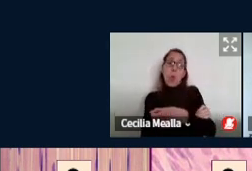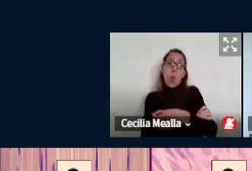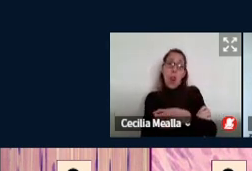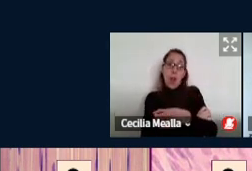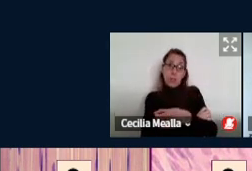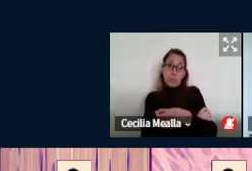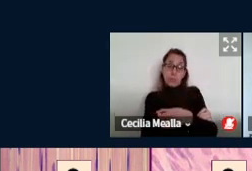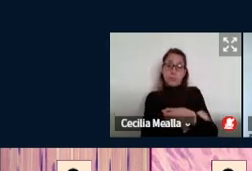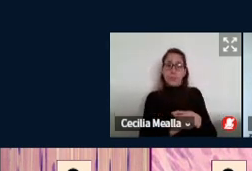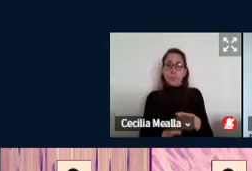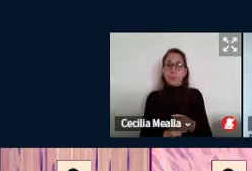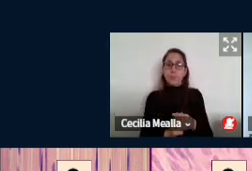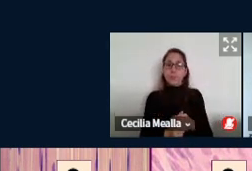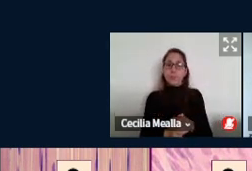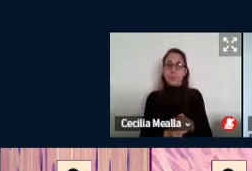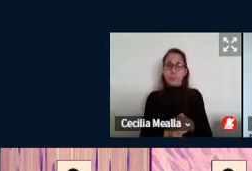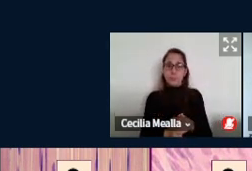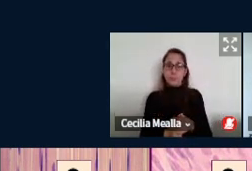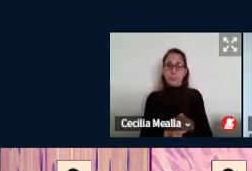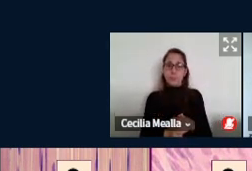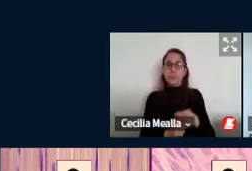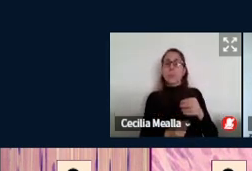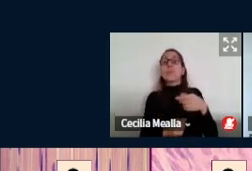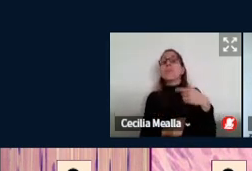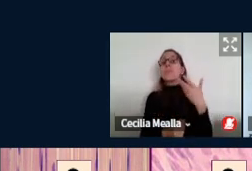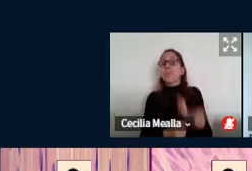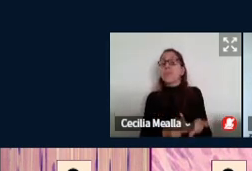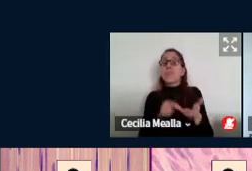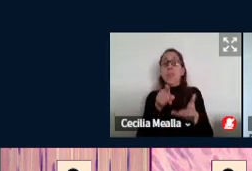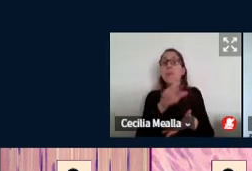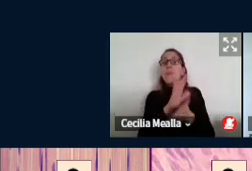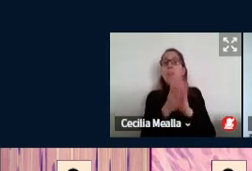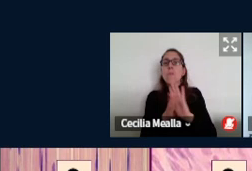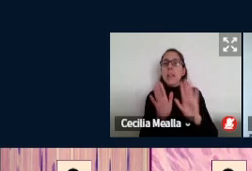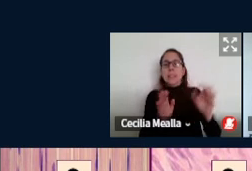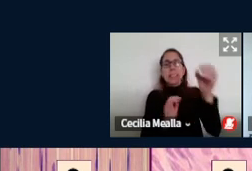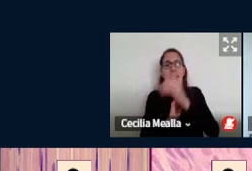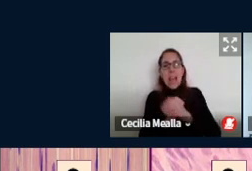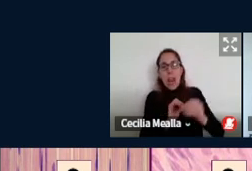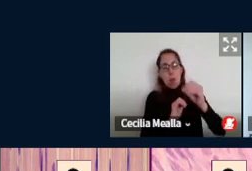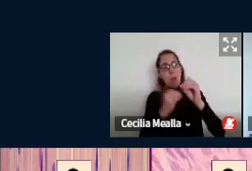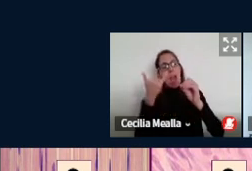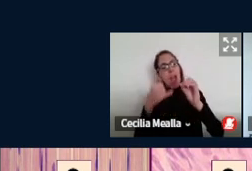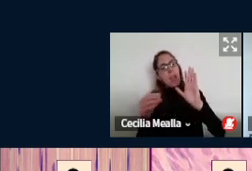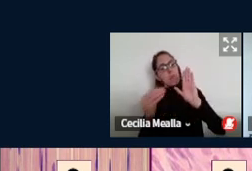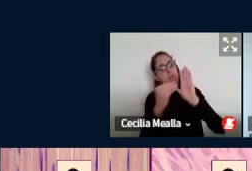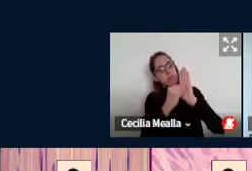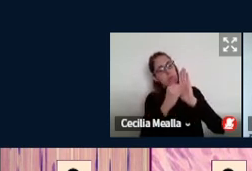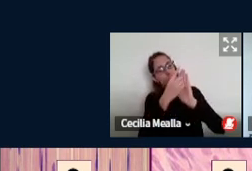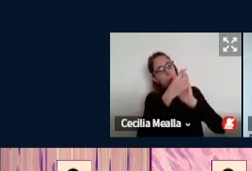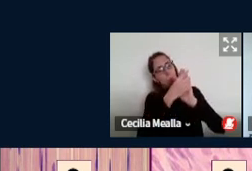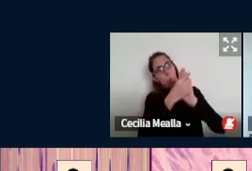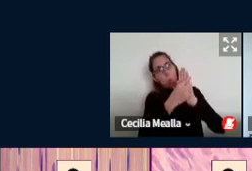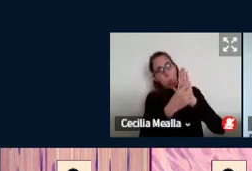muscular, ¿sí? Entonces, con esas características de un núcleo en el medio,